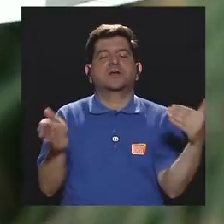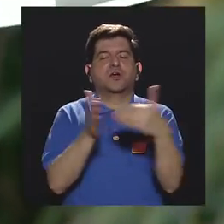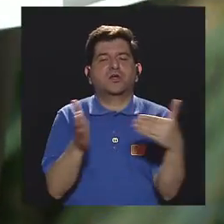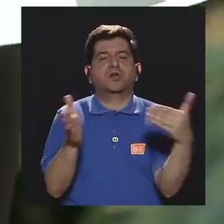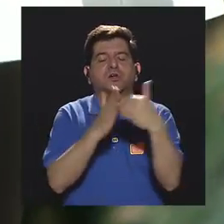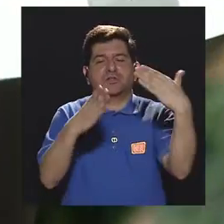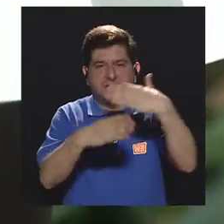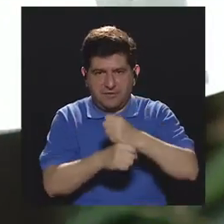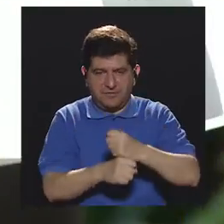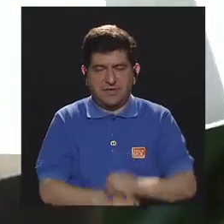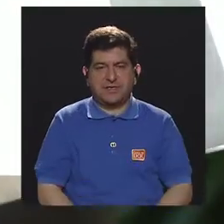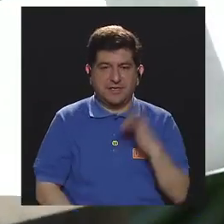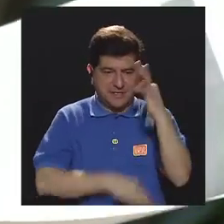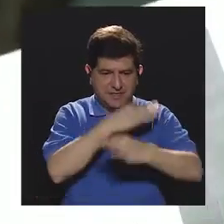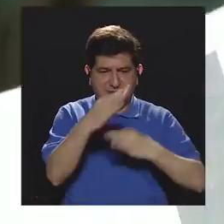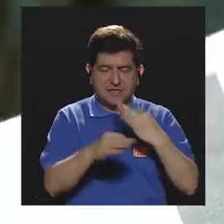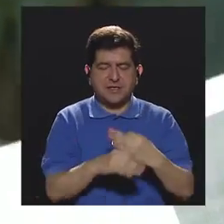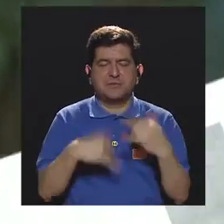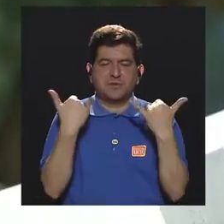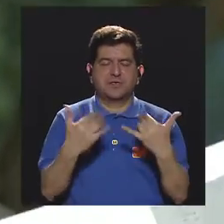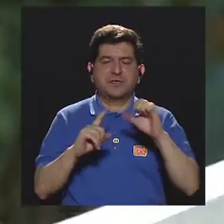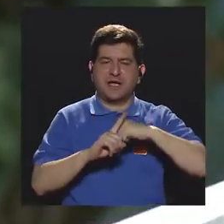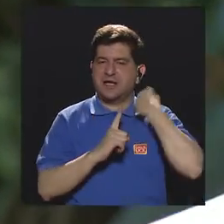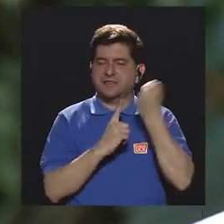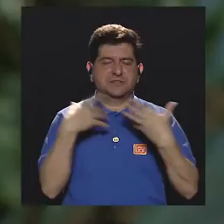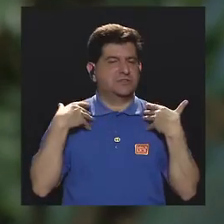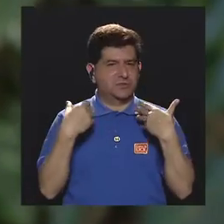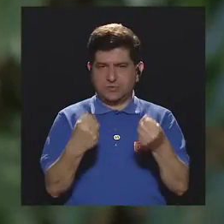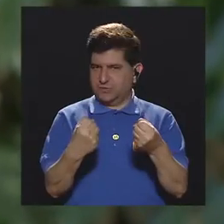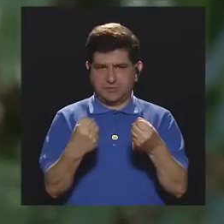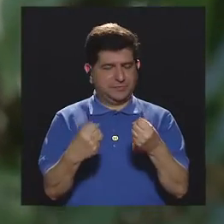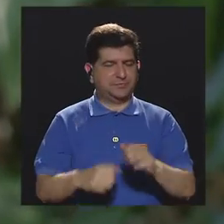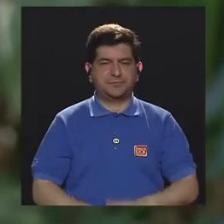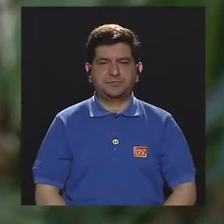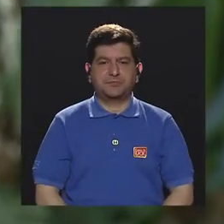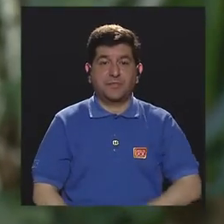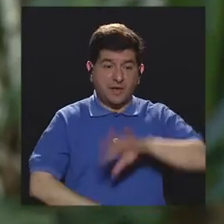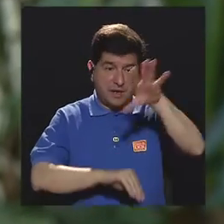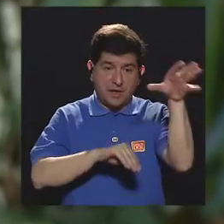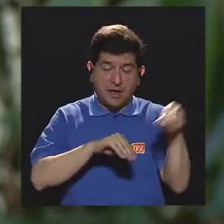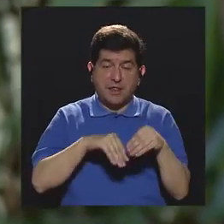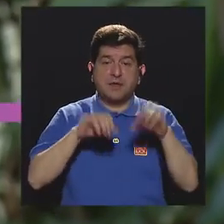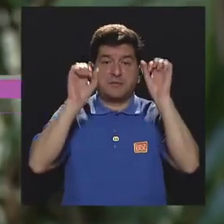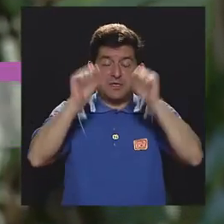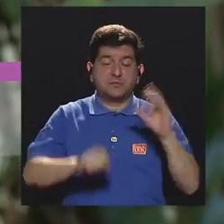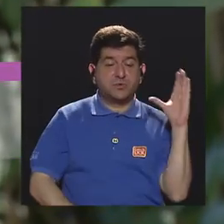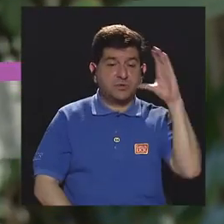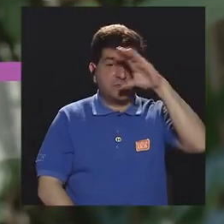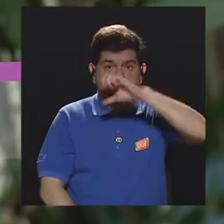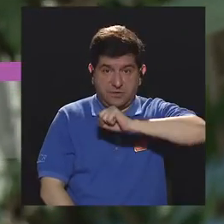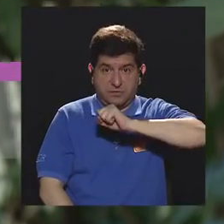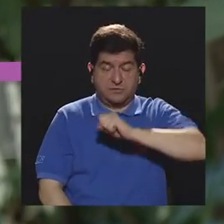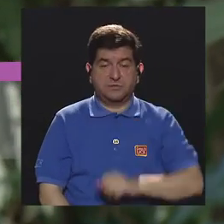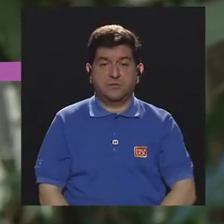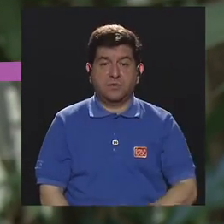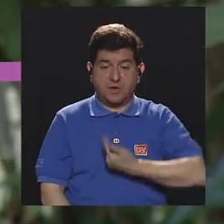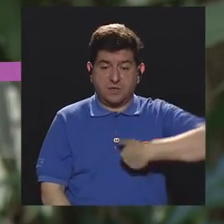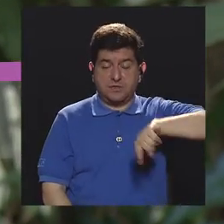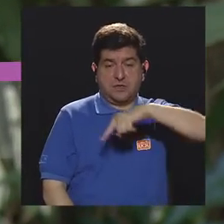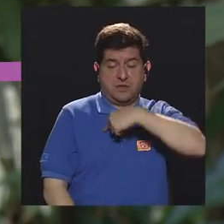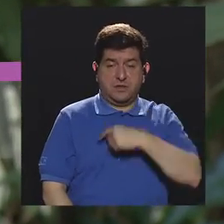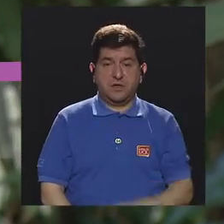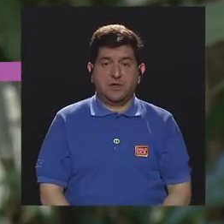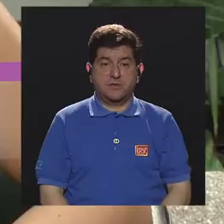y lo hago. Eso es como un tipo de insanidad ya, ¿verdad? Bueno, además de cómo podemos darnos cuenta de que